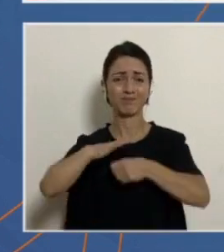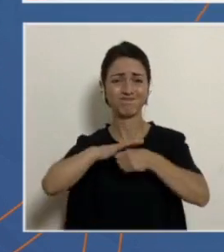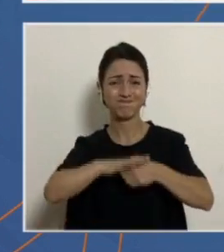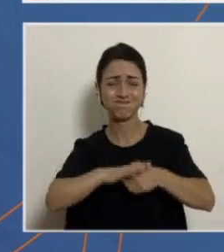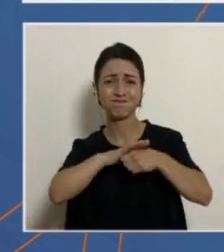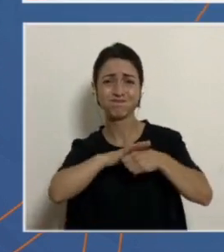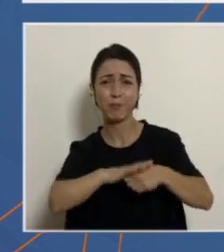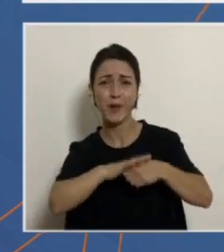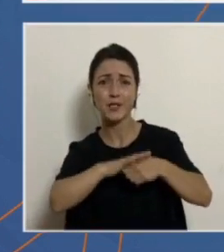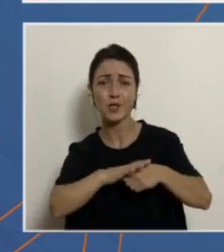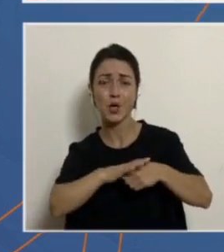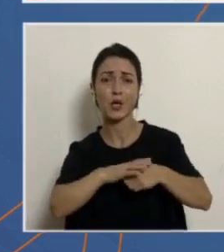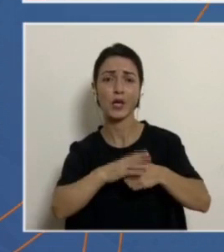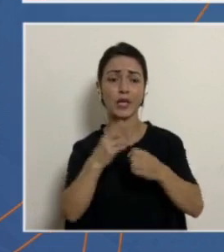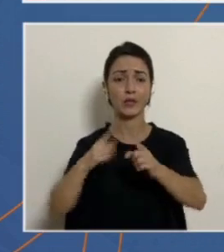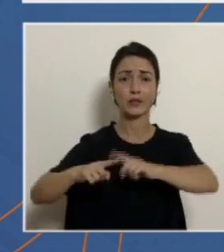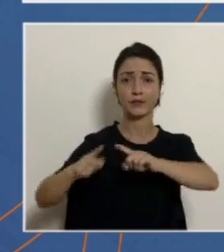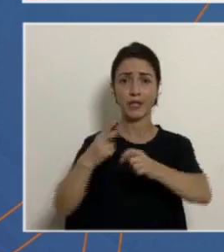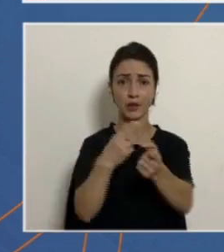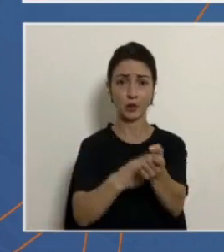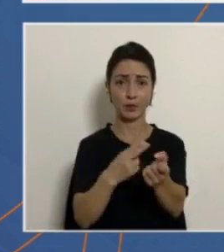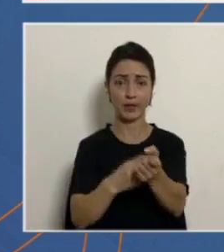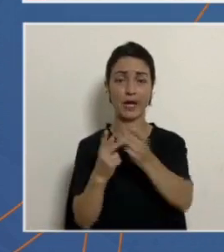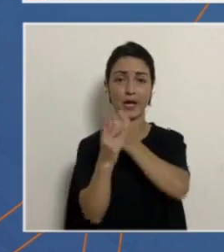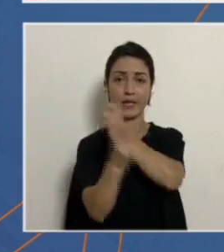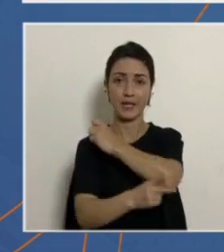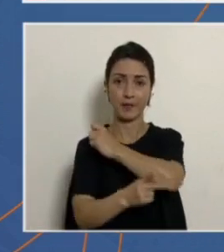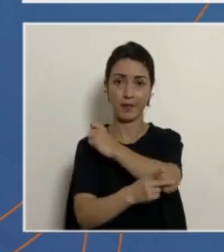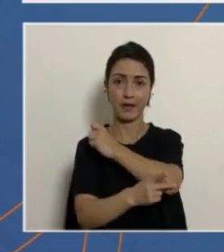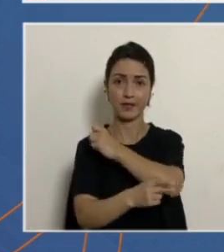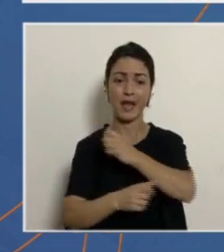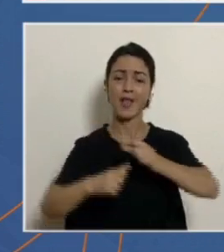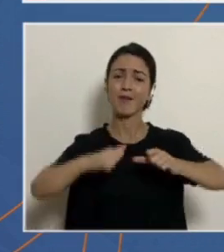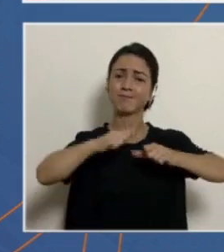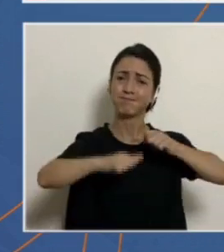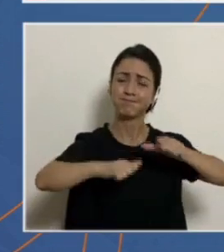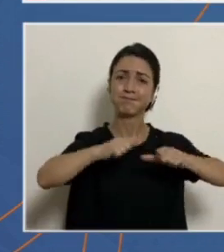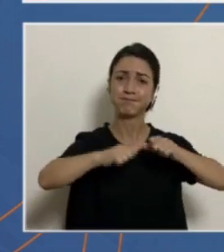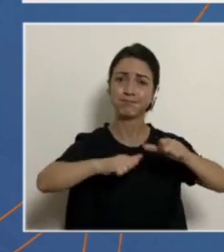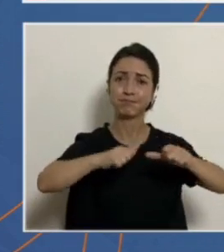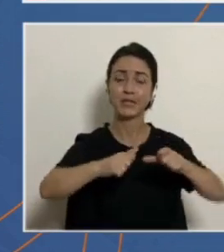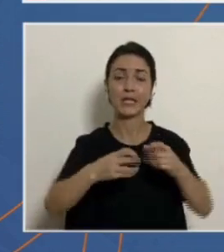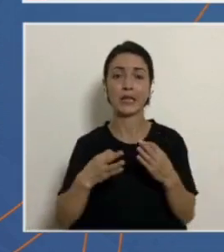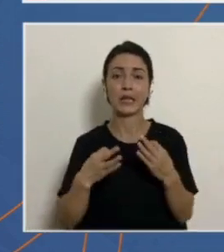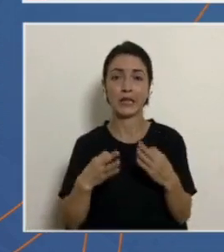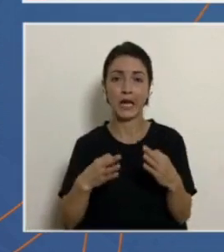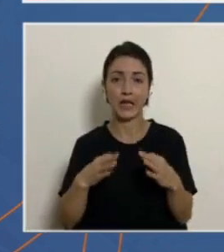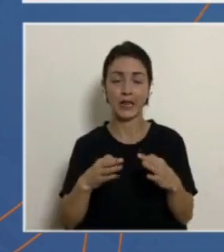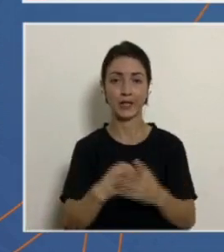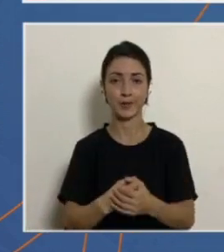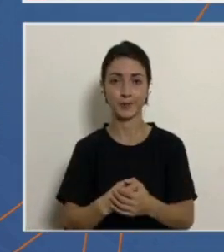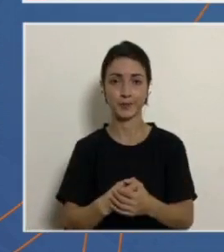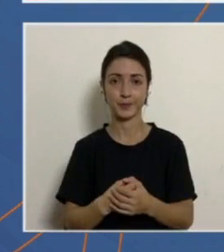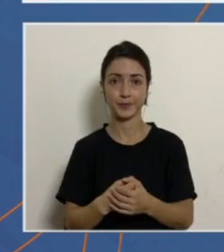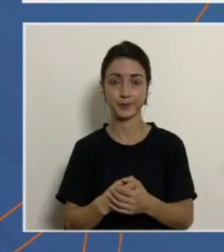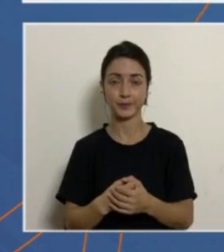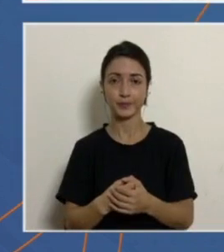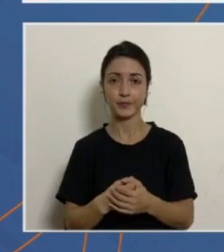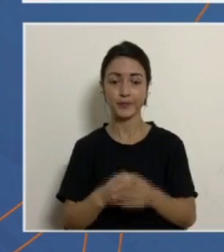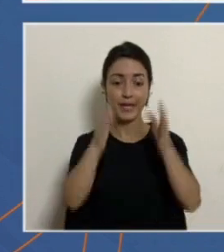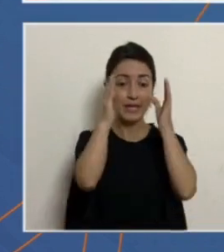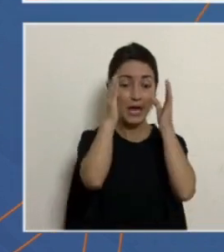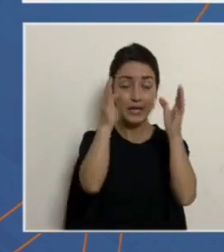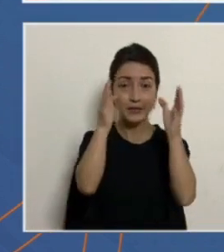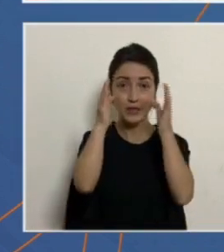sistema hospitalario de nuestro país, que hace un esfuerzo enorme para tratar de generar las condiciones de